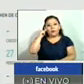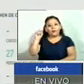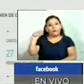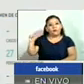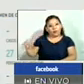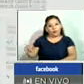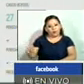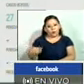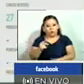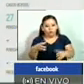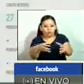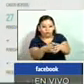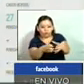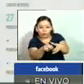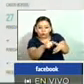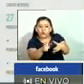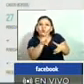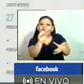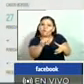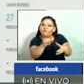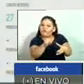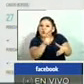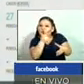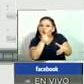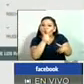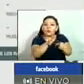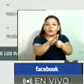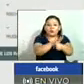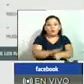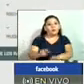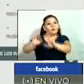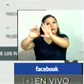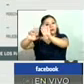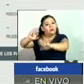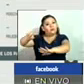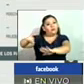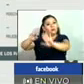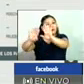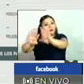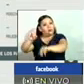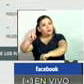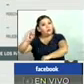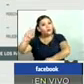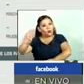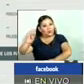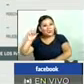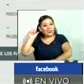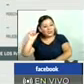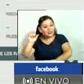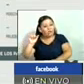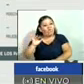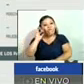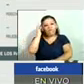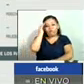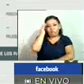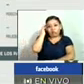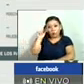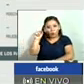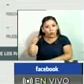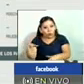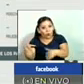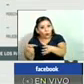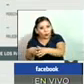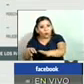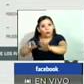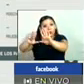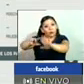casos sospechosos en esta página, 8.912. Este es un número preocupante porque esto representa que esos